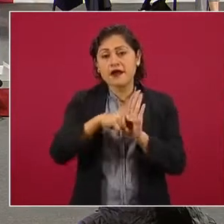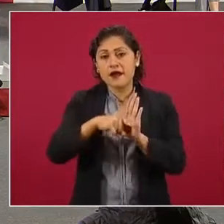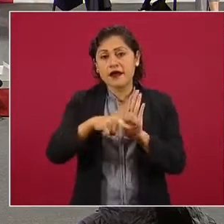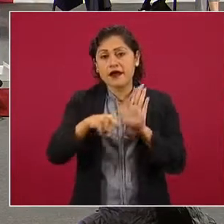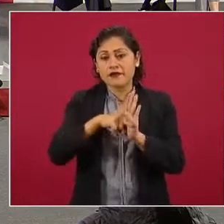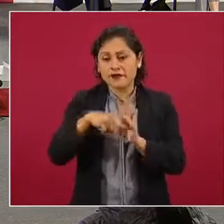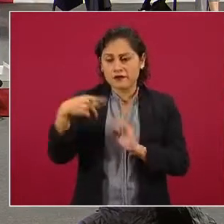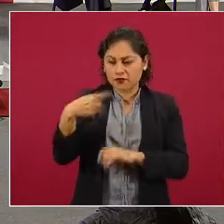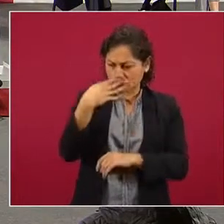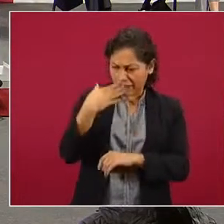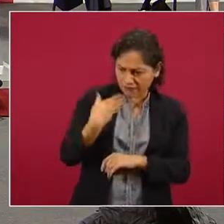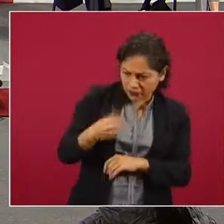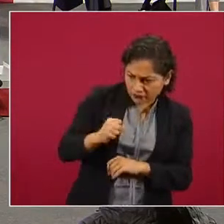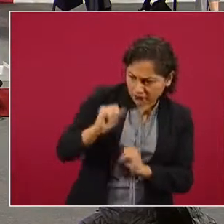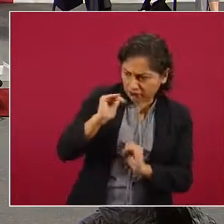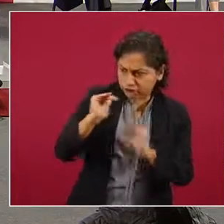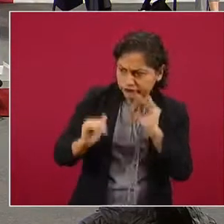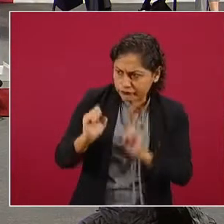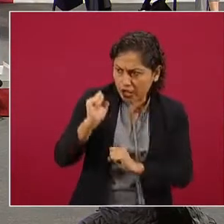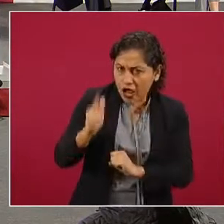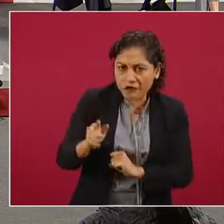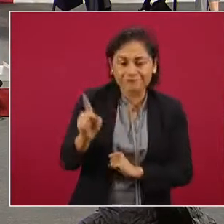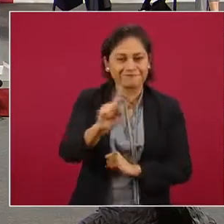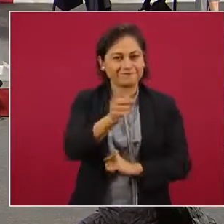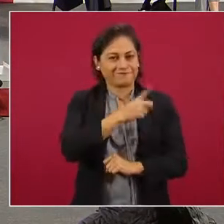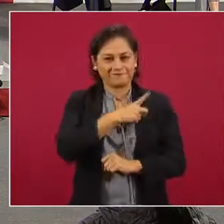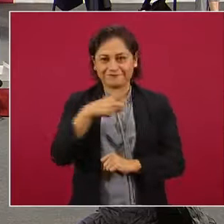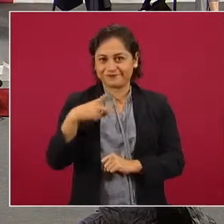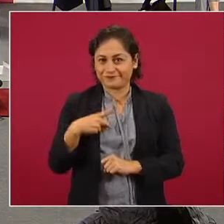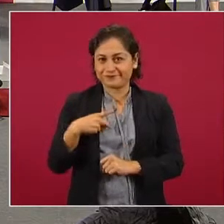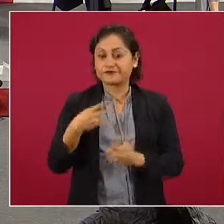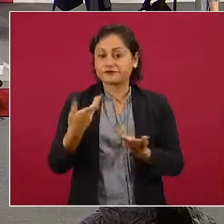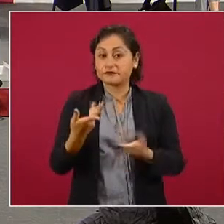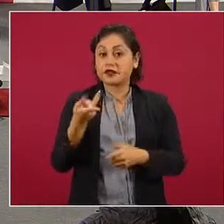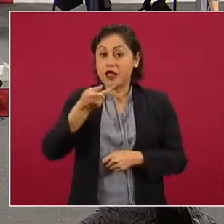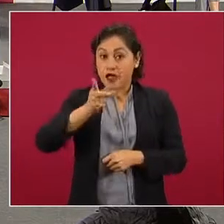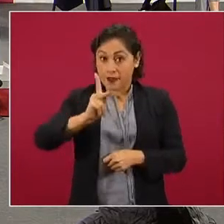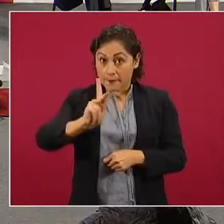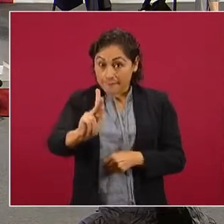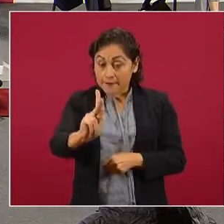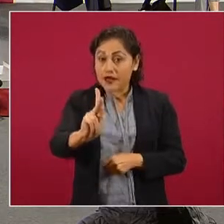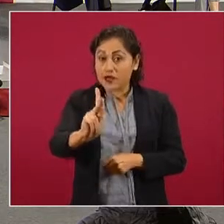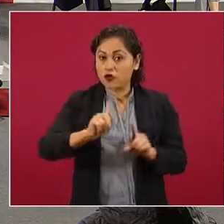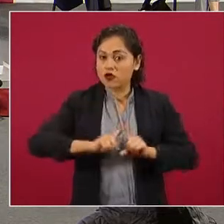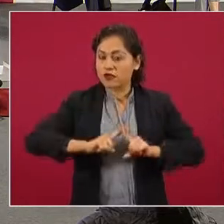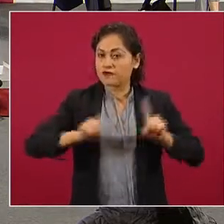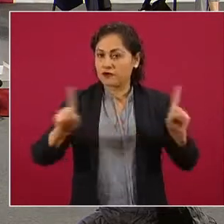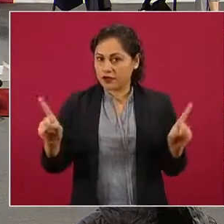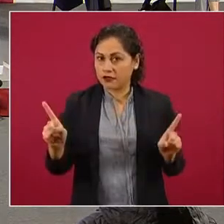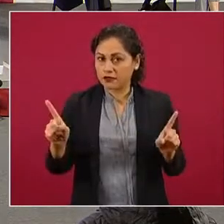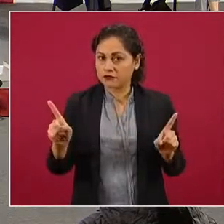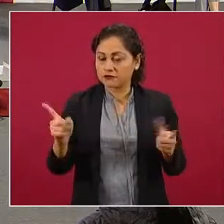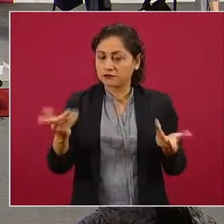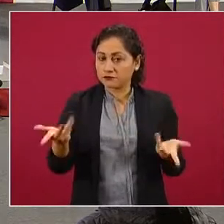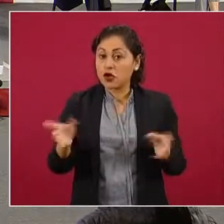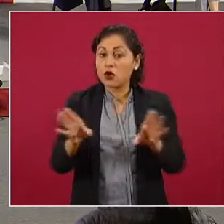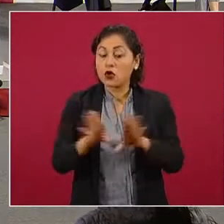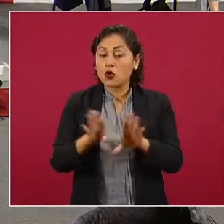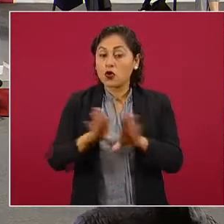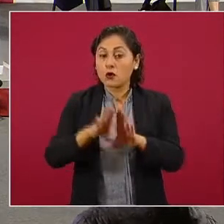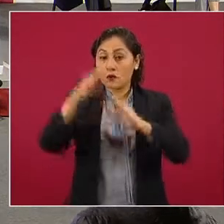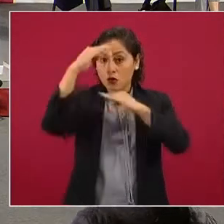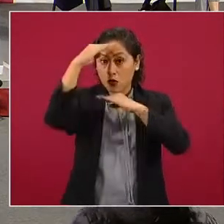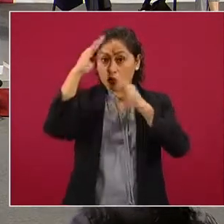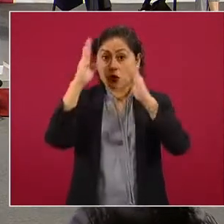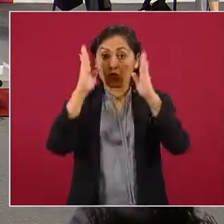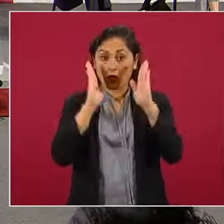capacidades de otra persona. Al contrario de lo que pregona el pensamiento conservador, la desigualdad